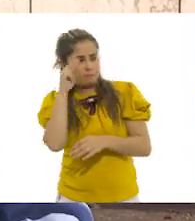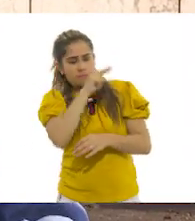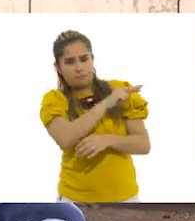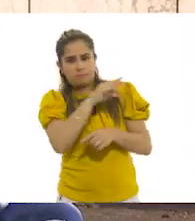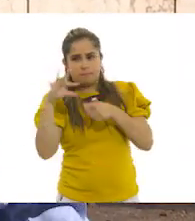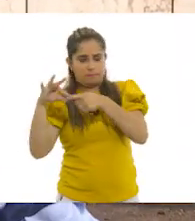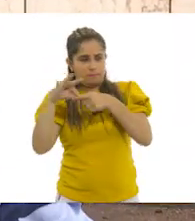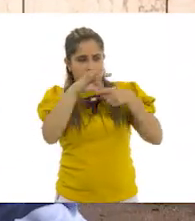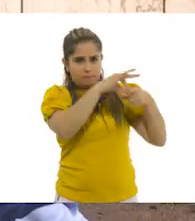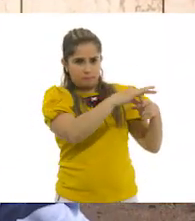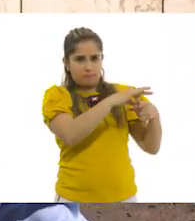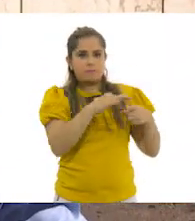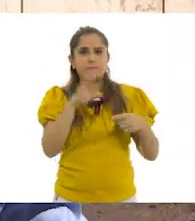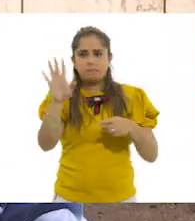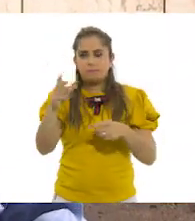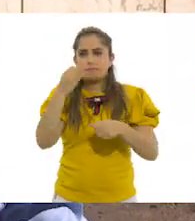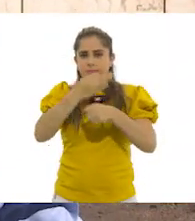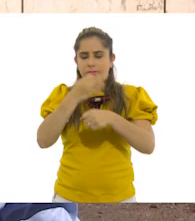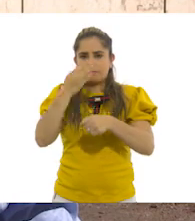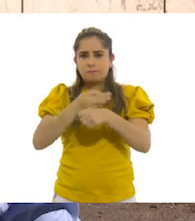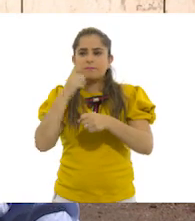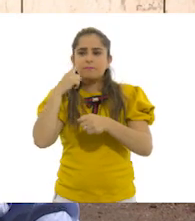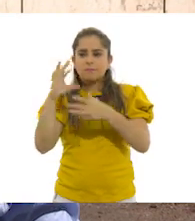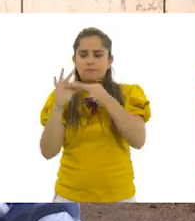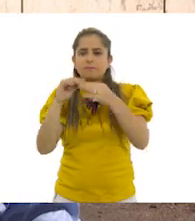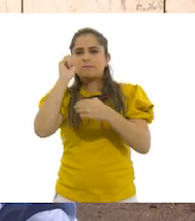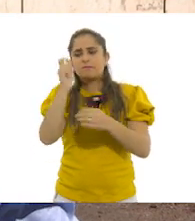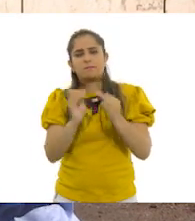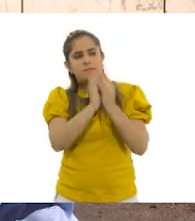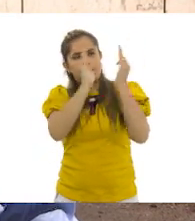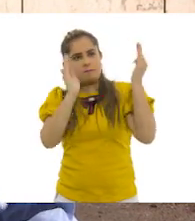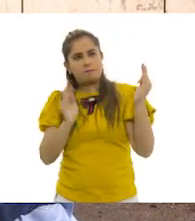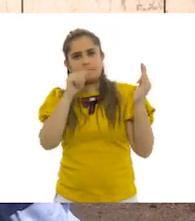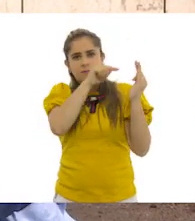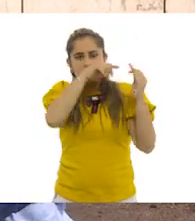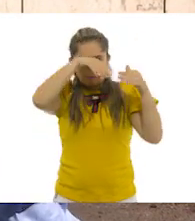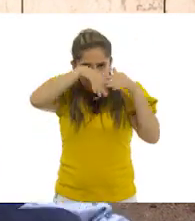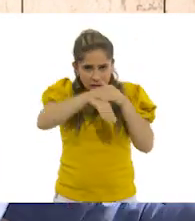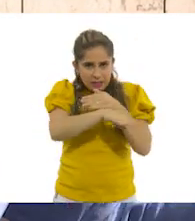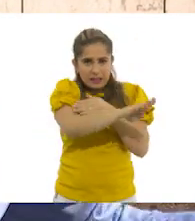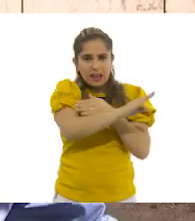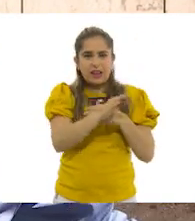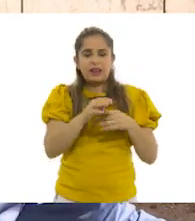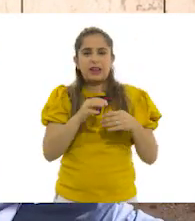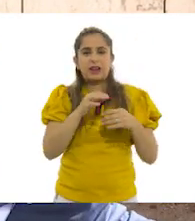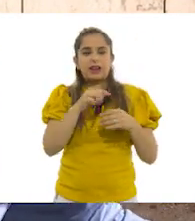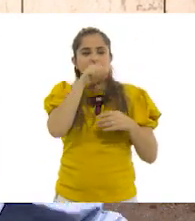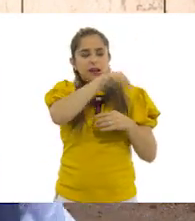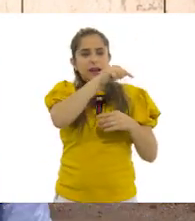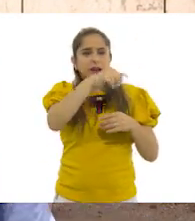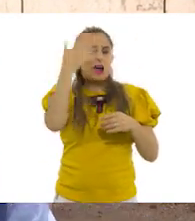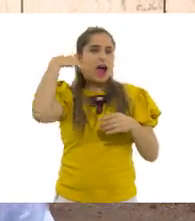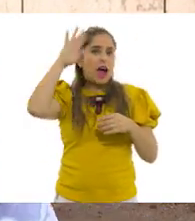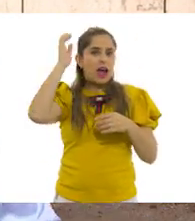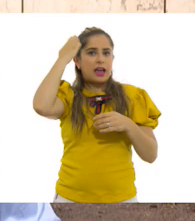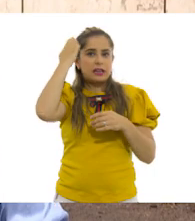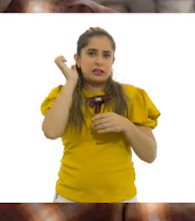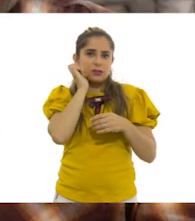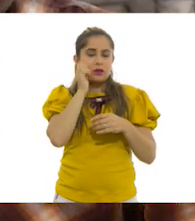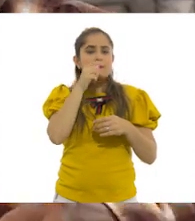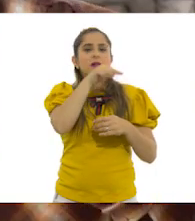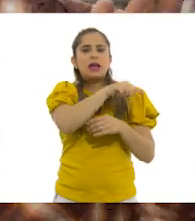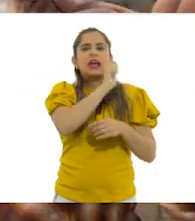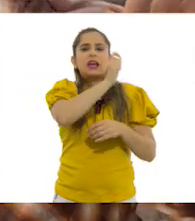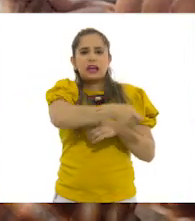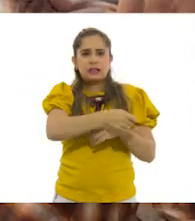Lo que tenemos enfrente, que es esto que se encuentra casi a la entrada, pues, por decirlo, de lo que antes era un estacionamiento. ¿Eso qué es?